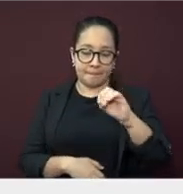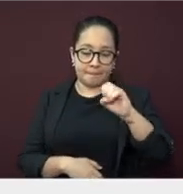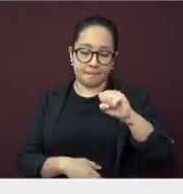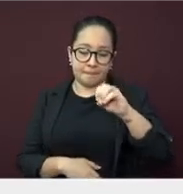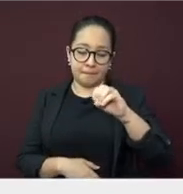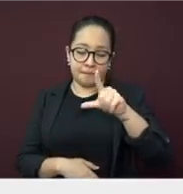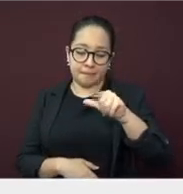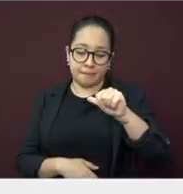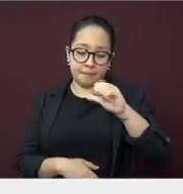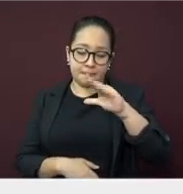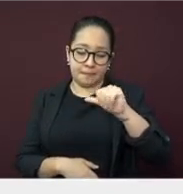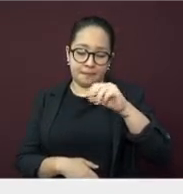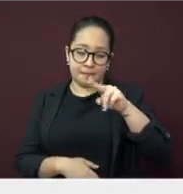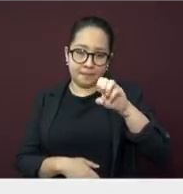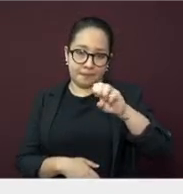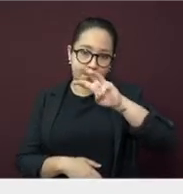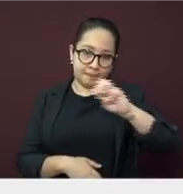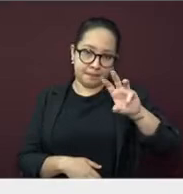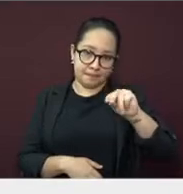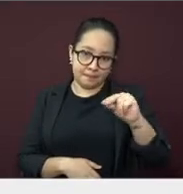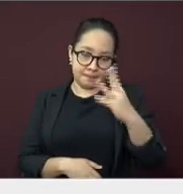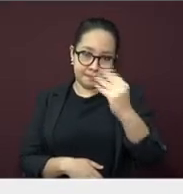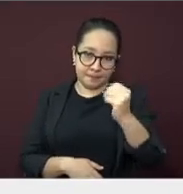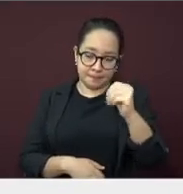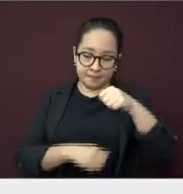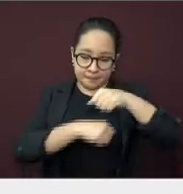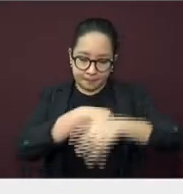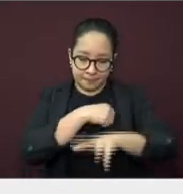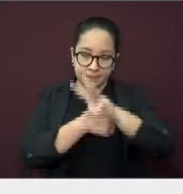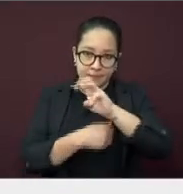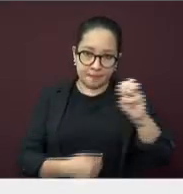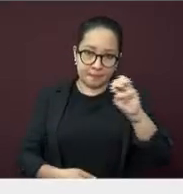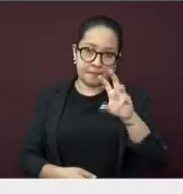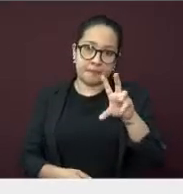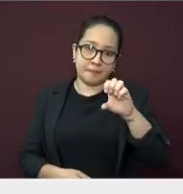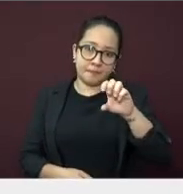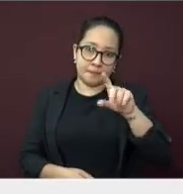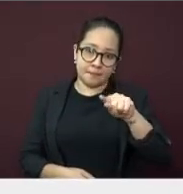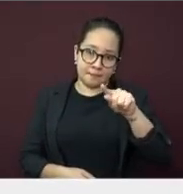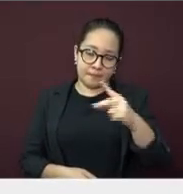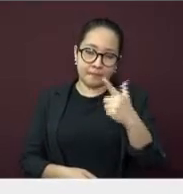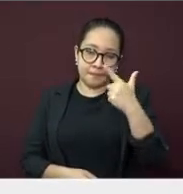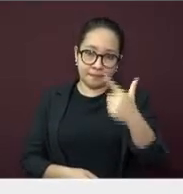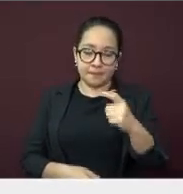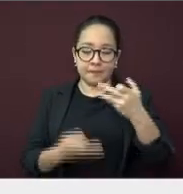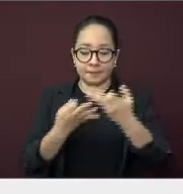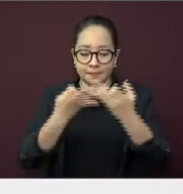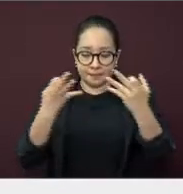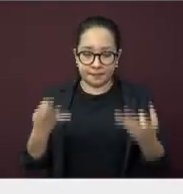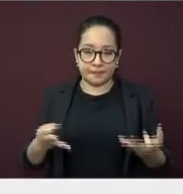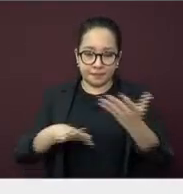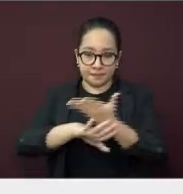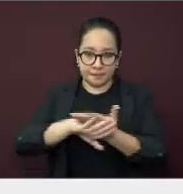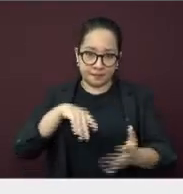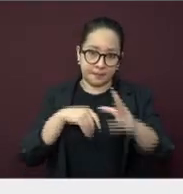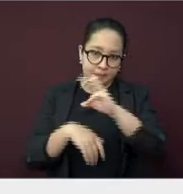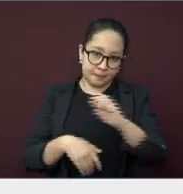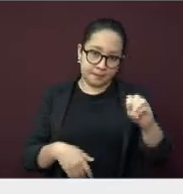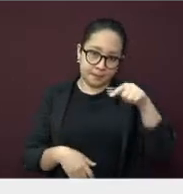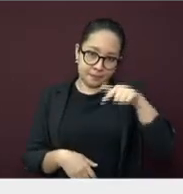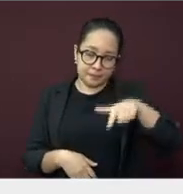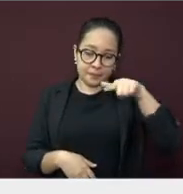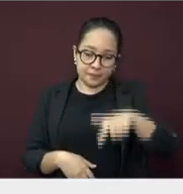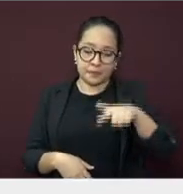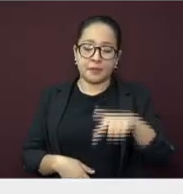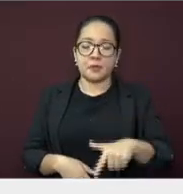389 san andrés tuxtla 377 tierra blanca 317